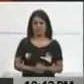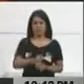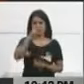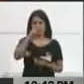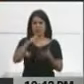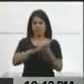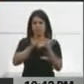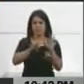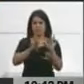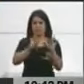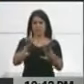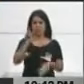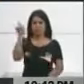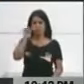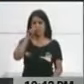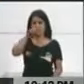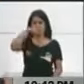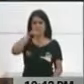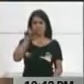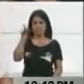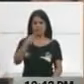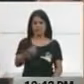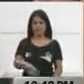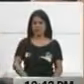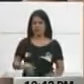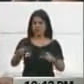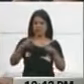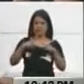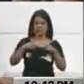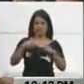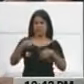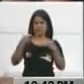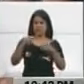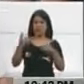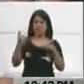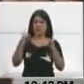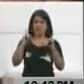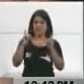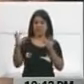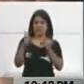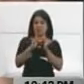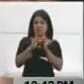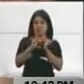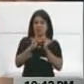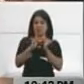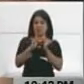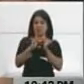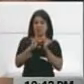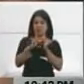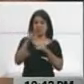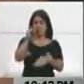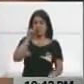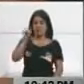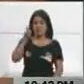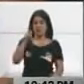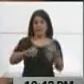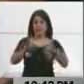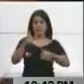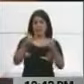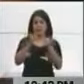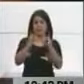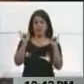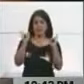igual, José Vicente Rangel. Acepto todo dentro de la unidad. Asentó José Vicente Rangel, precandidato